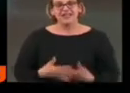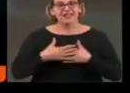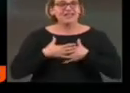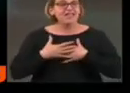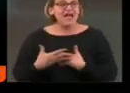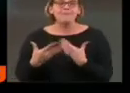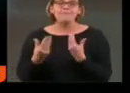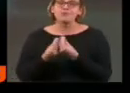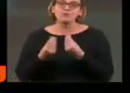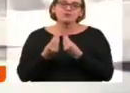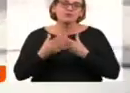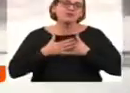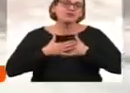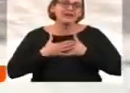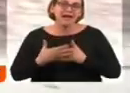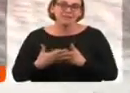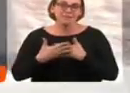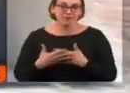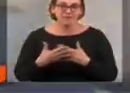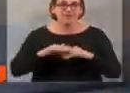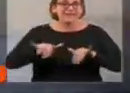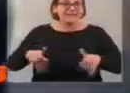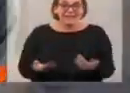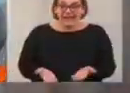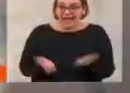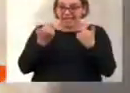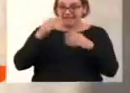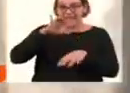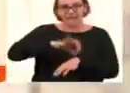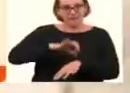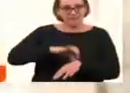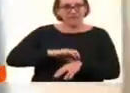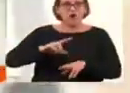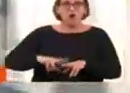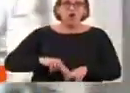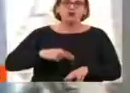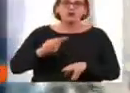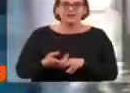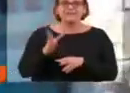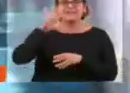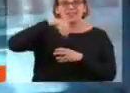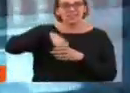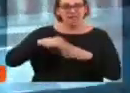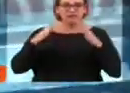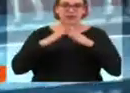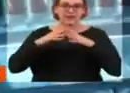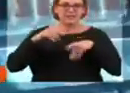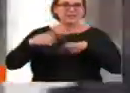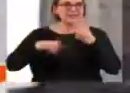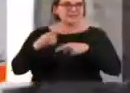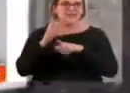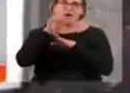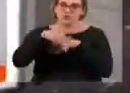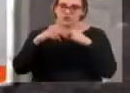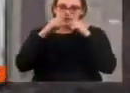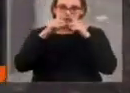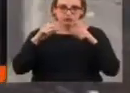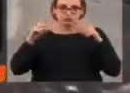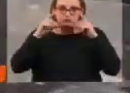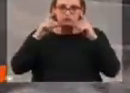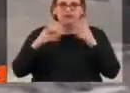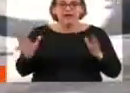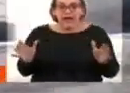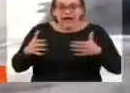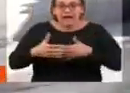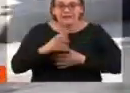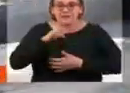mi amor linda. Pese a que ya tenía el alta médica, igualmente en su propia casa, Ismael seguía usando el tapabocas y cada vez que agarraba a su hija lo